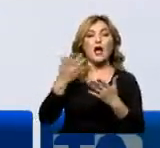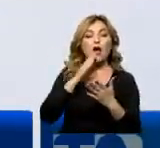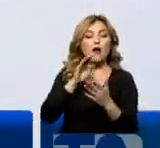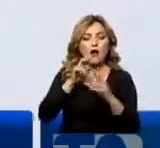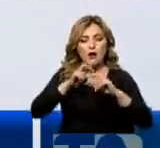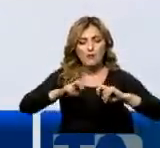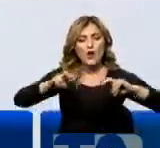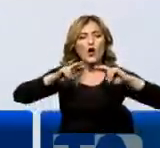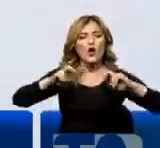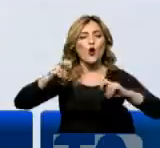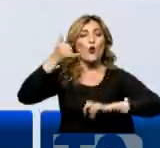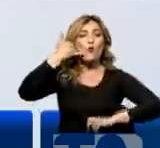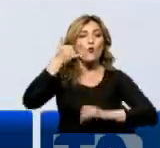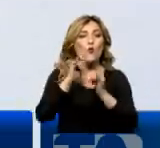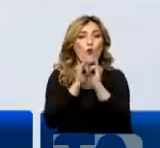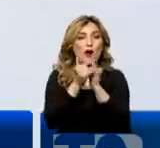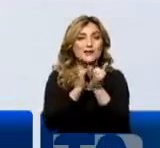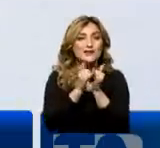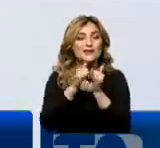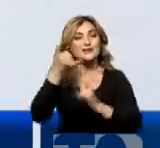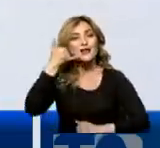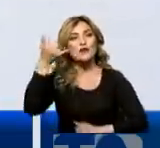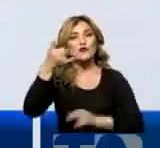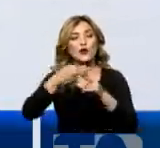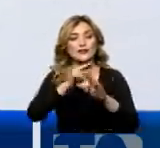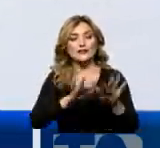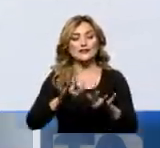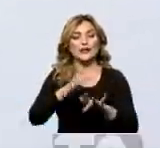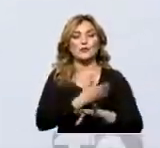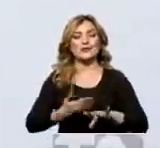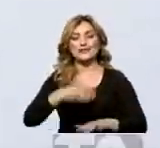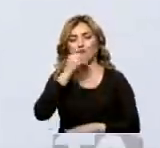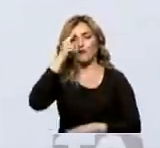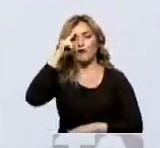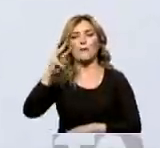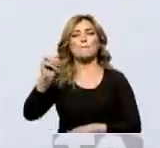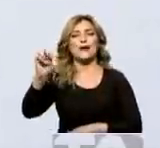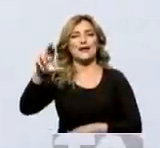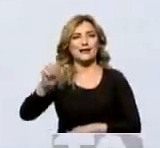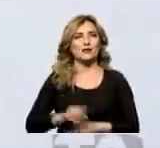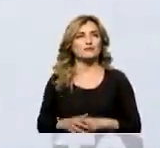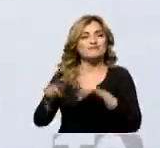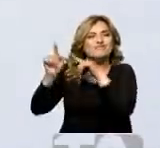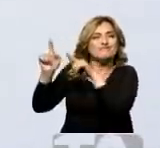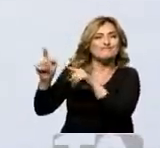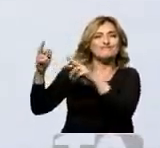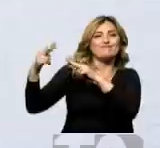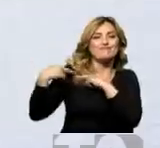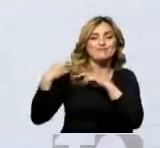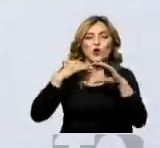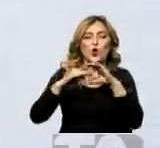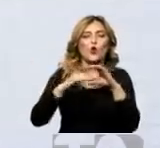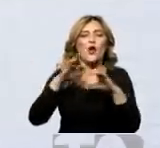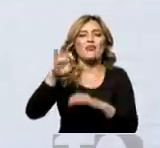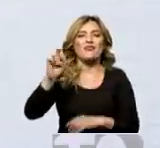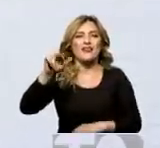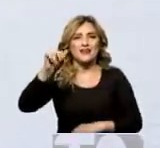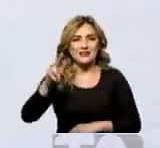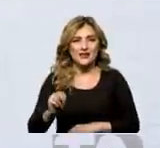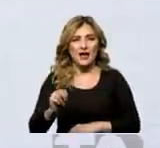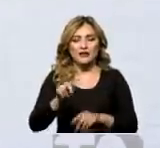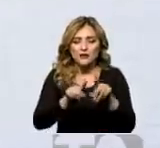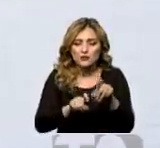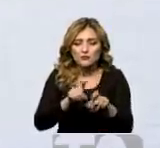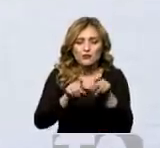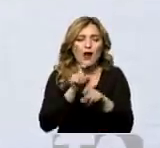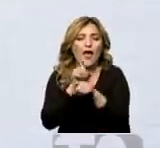del teléfono de Alexis Mera. O el perito Marco Pazmiño, encargado de la pericia a los correos de Laura Terán y archivos